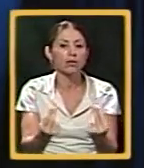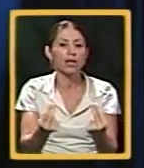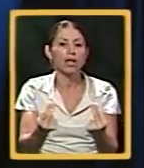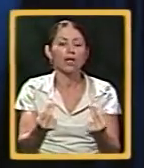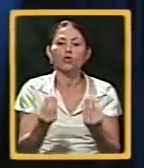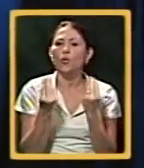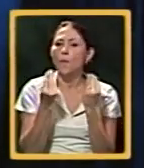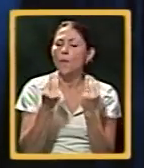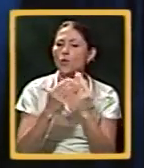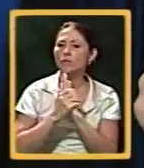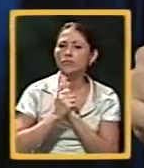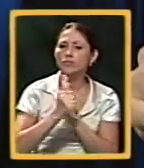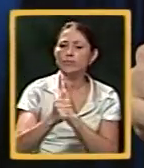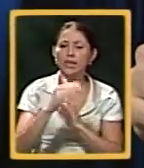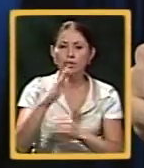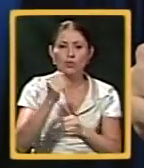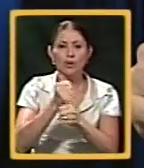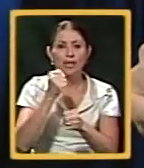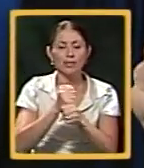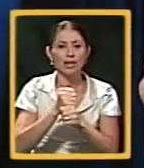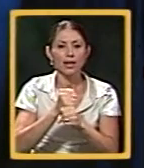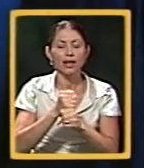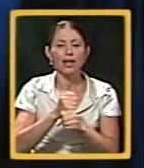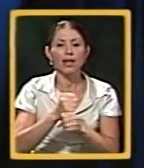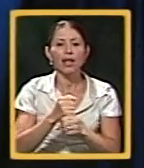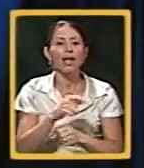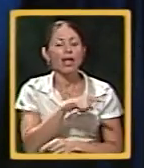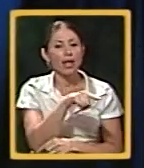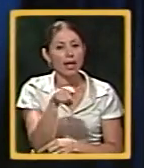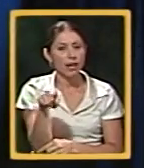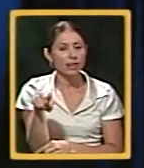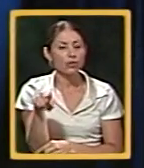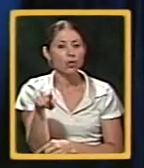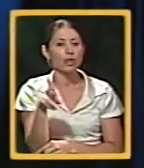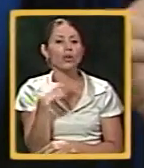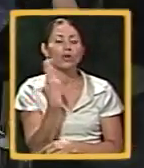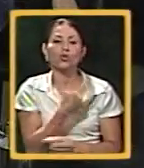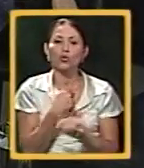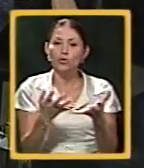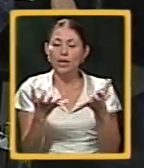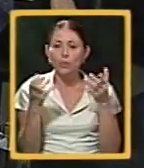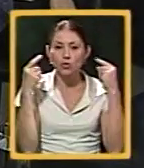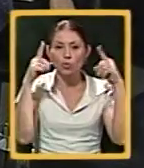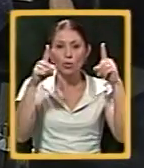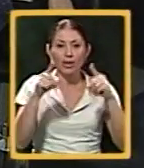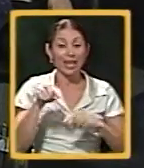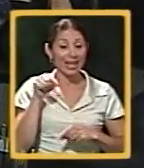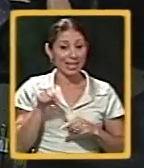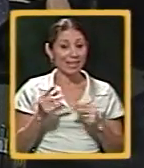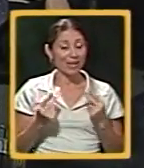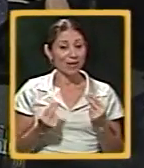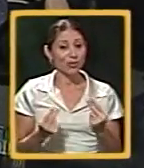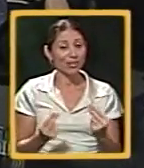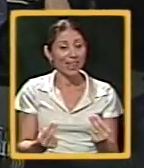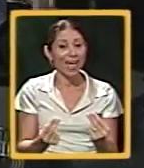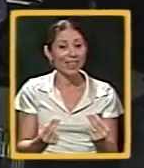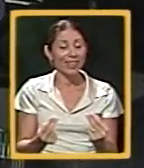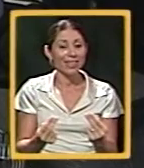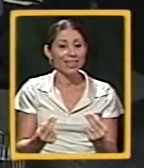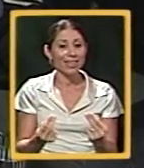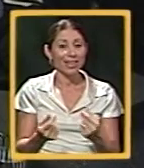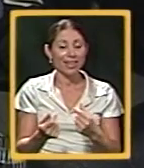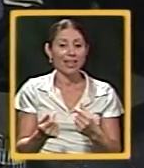muy ágiles en su quehacer, en fin, hacia eso vamos, ¿verdad? Y esta velocidad pasmosa, señora